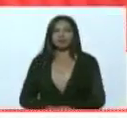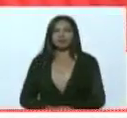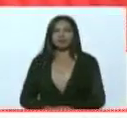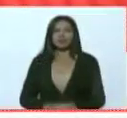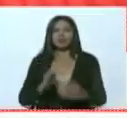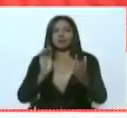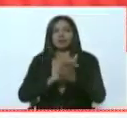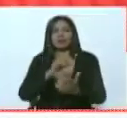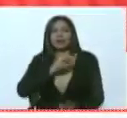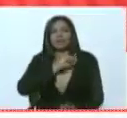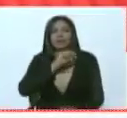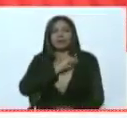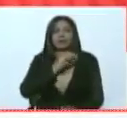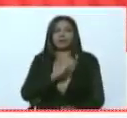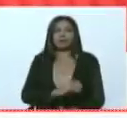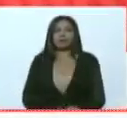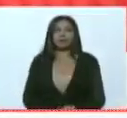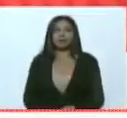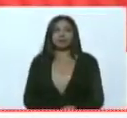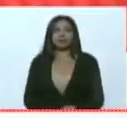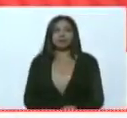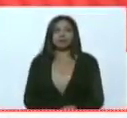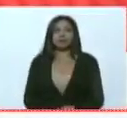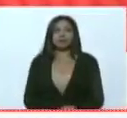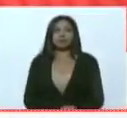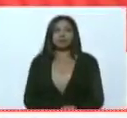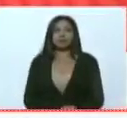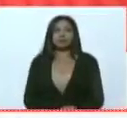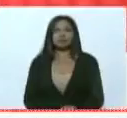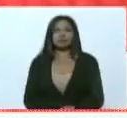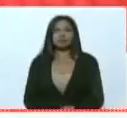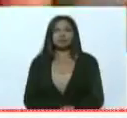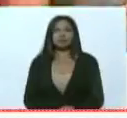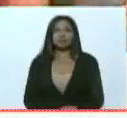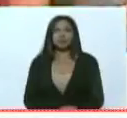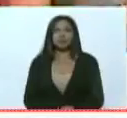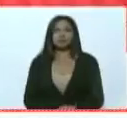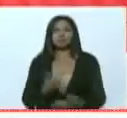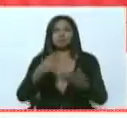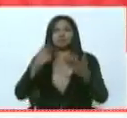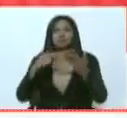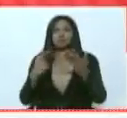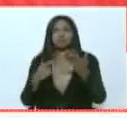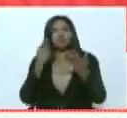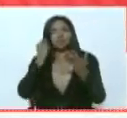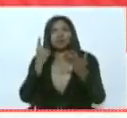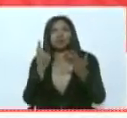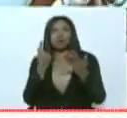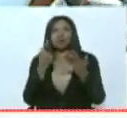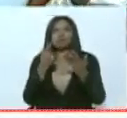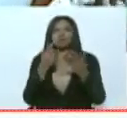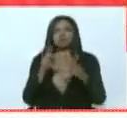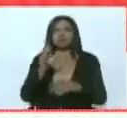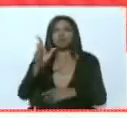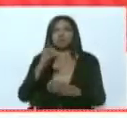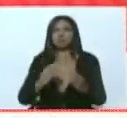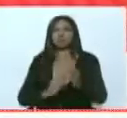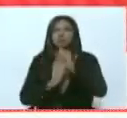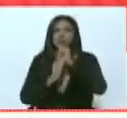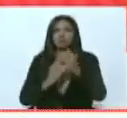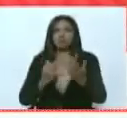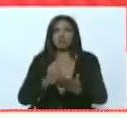Camarada, Yubisay Córdoba, Jazmín Reyes, Rudy